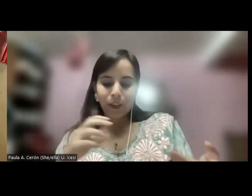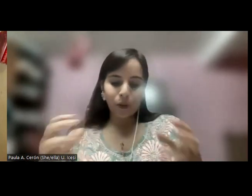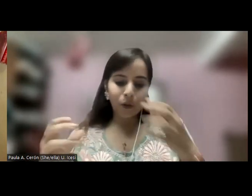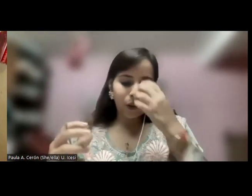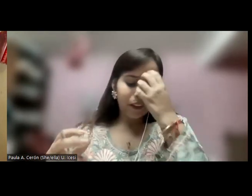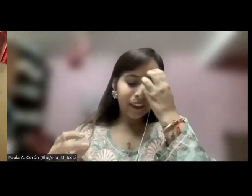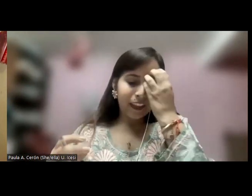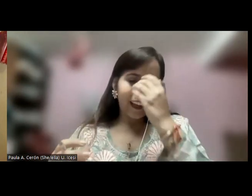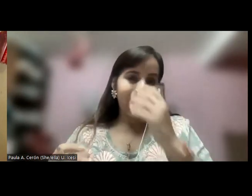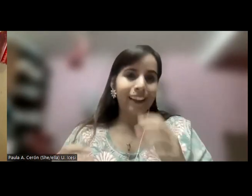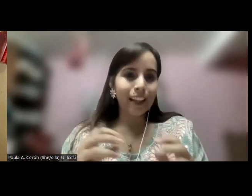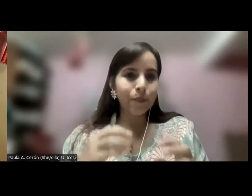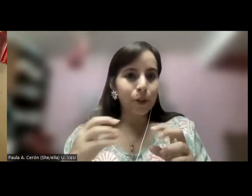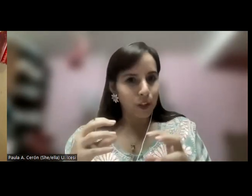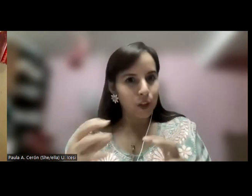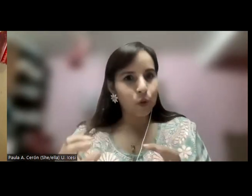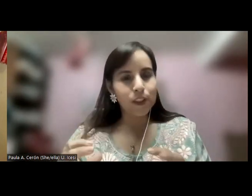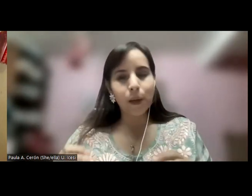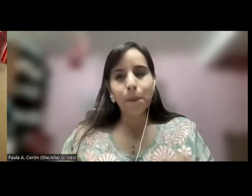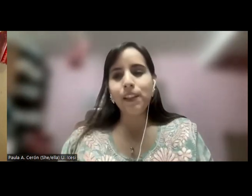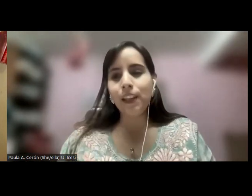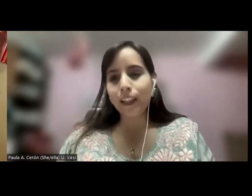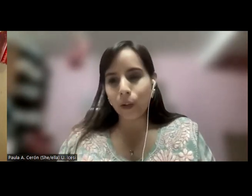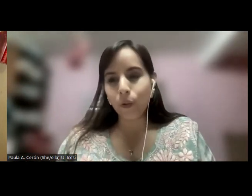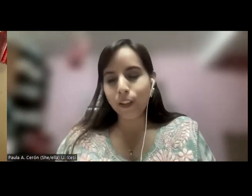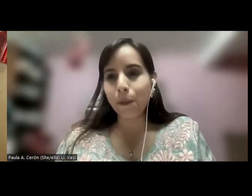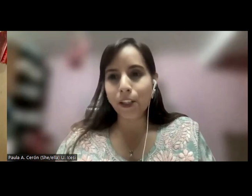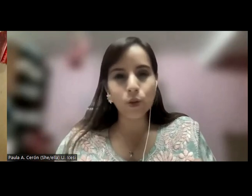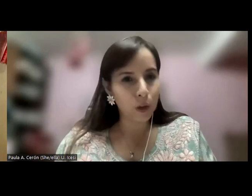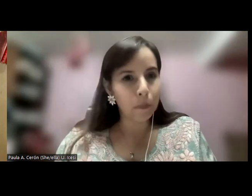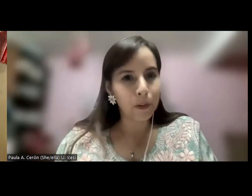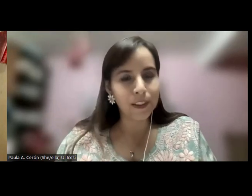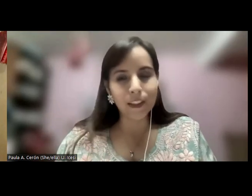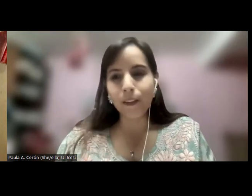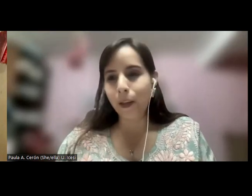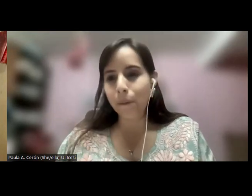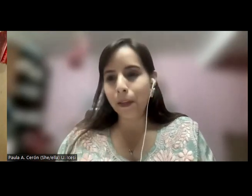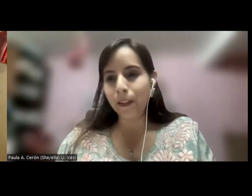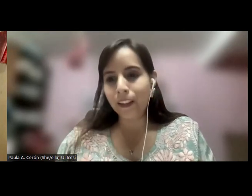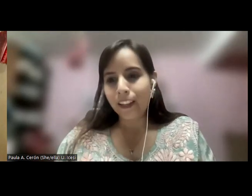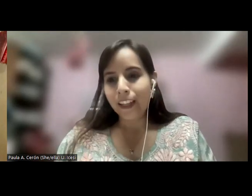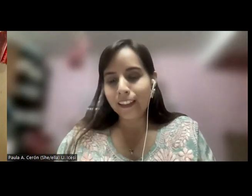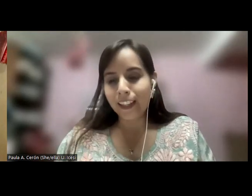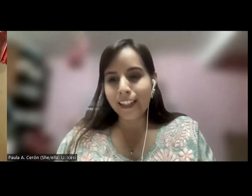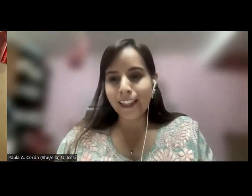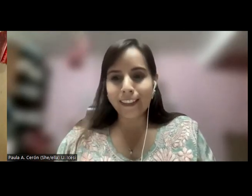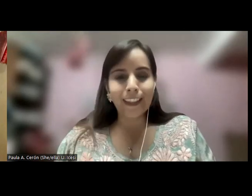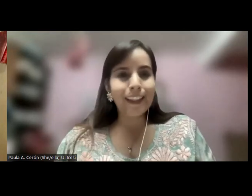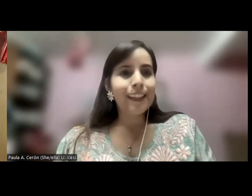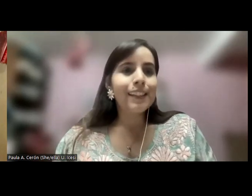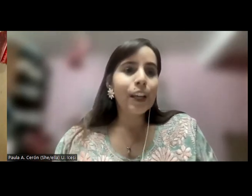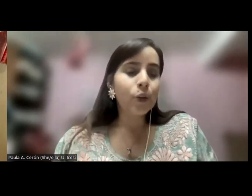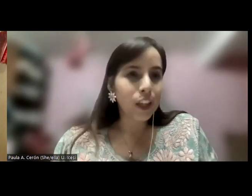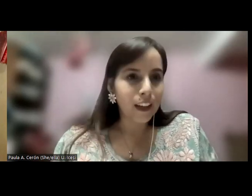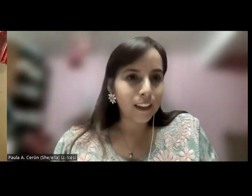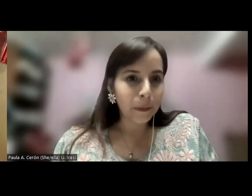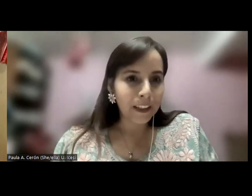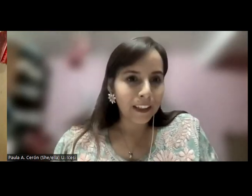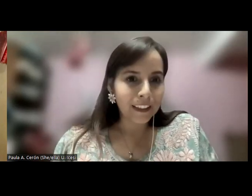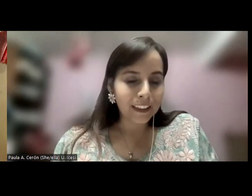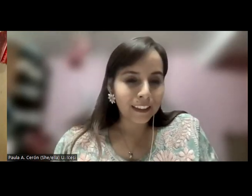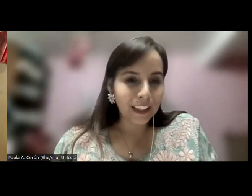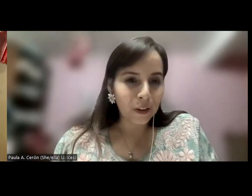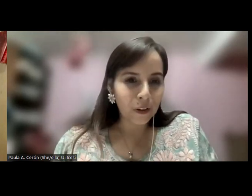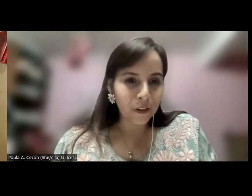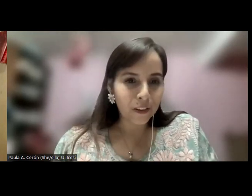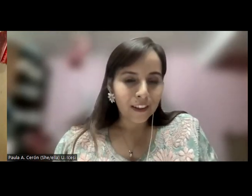agenciamiento de de las personas con discapacidad creo que también eso es una apuesta también interesante se nos queda también